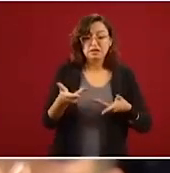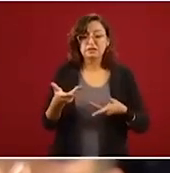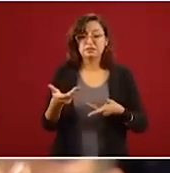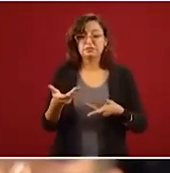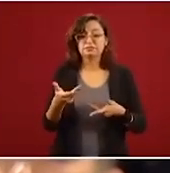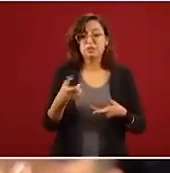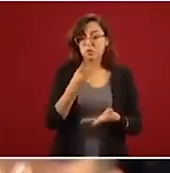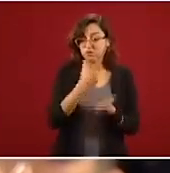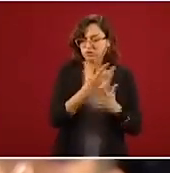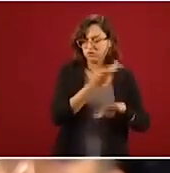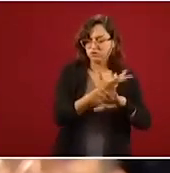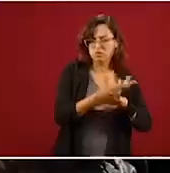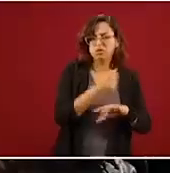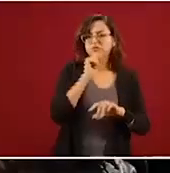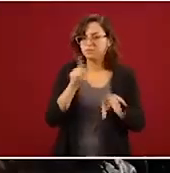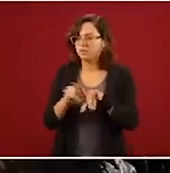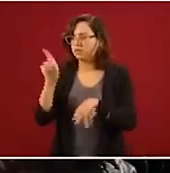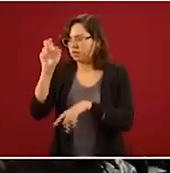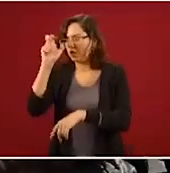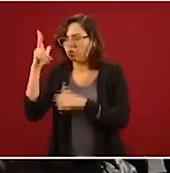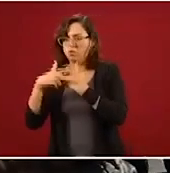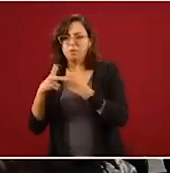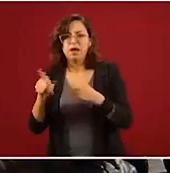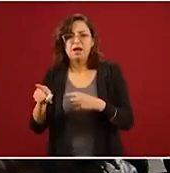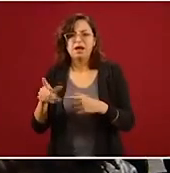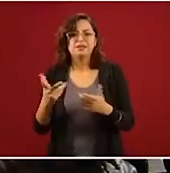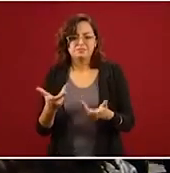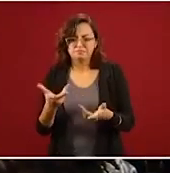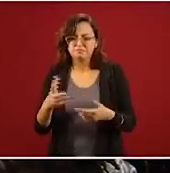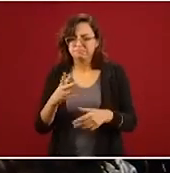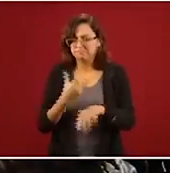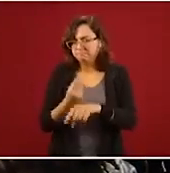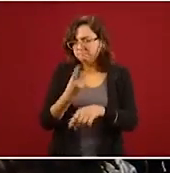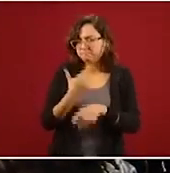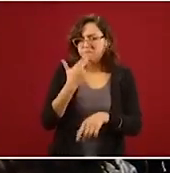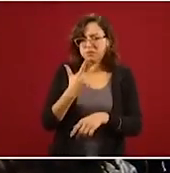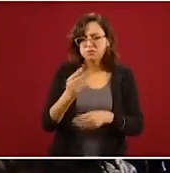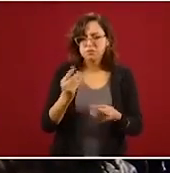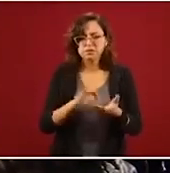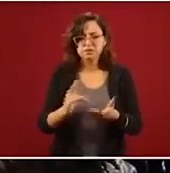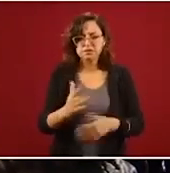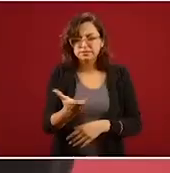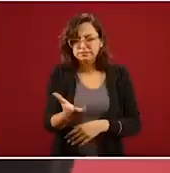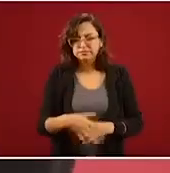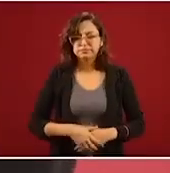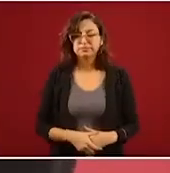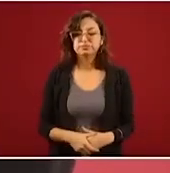el de Europa y todos los demás que están planteados. Se agradezco mucho. Bueno,